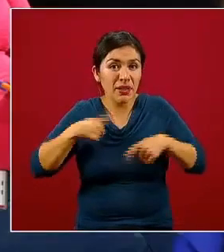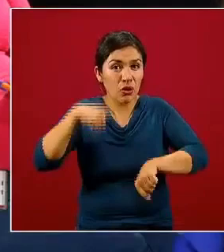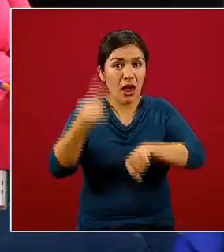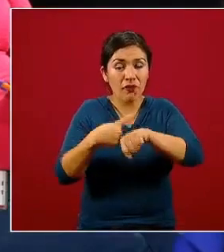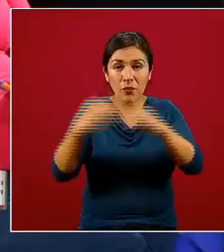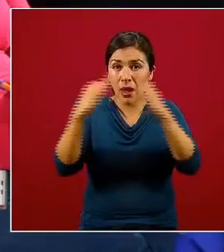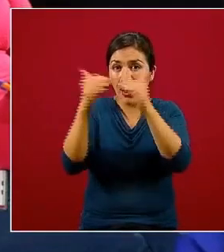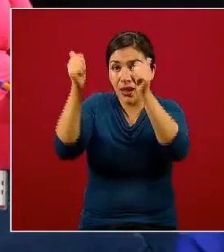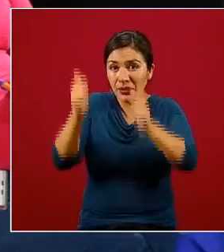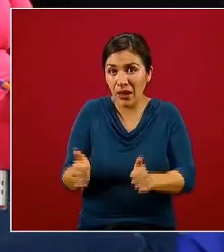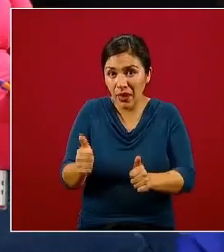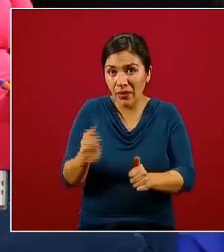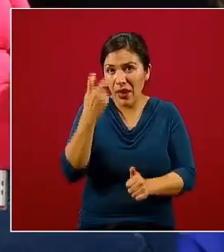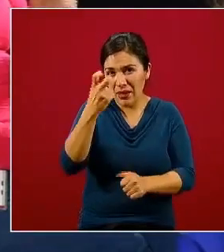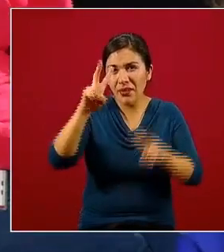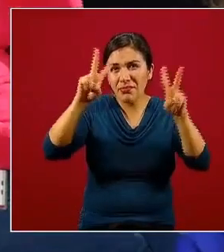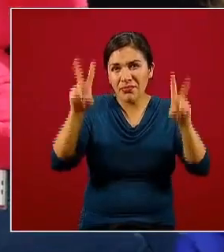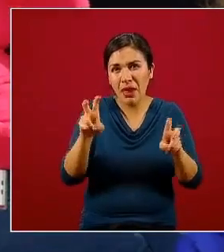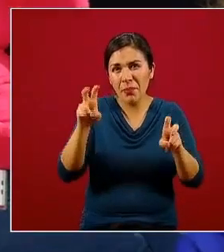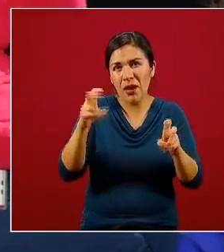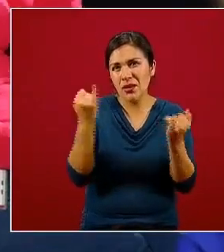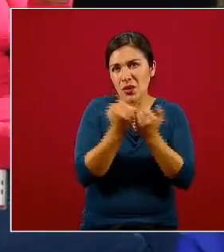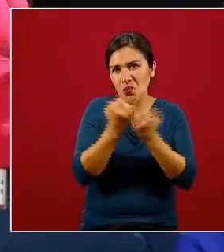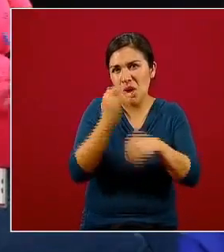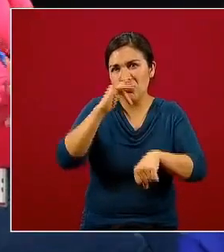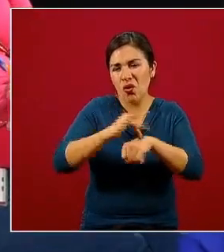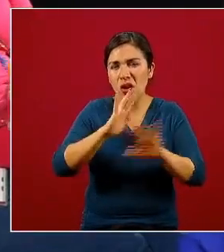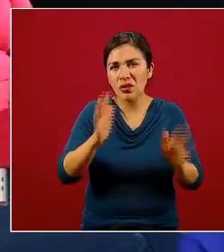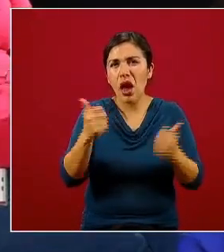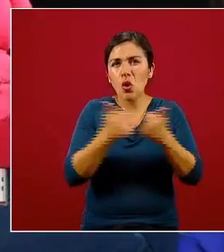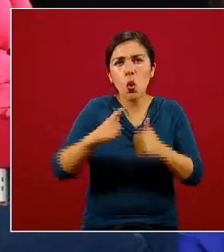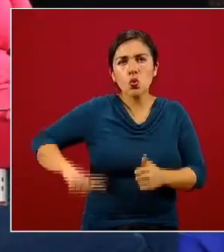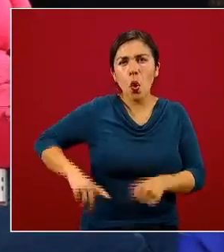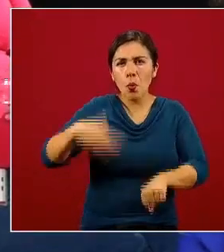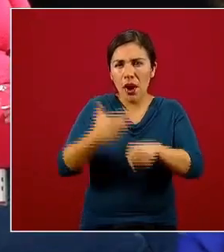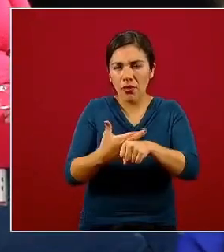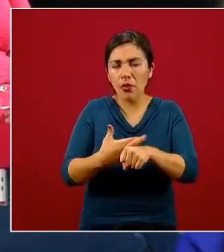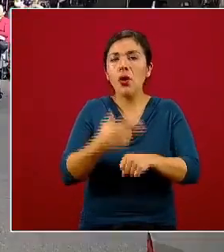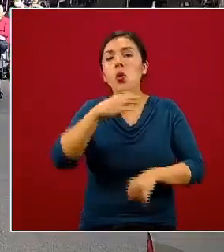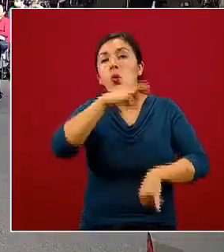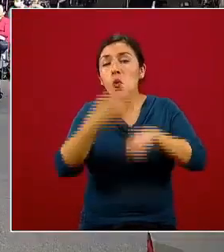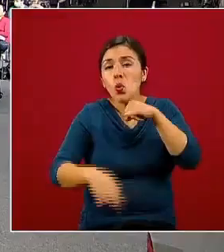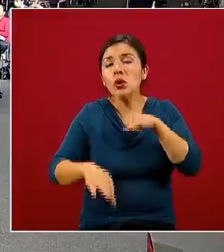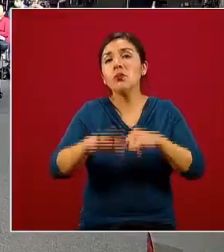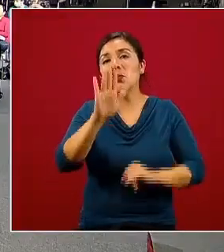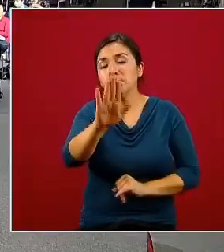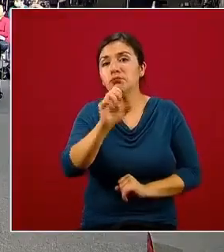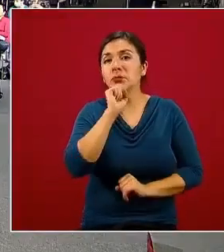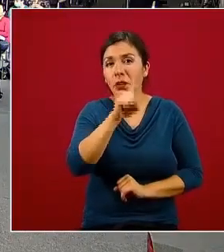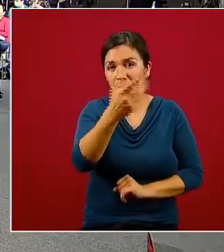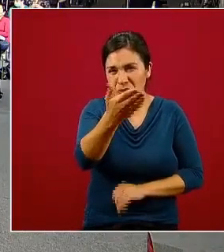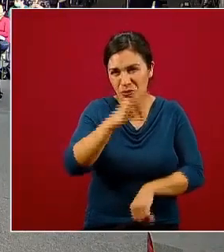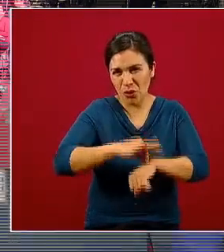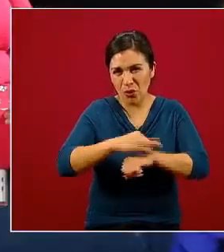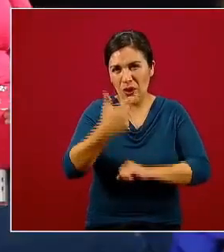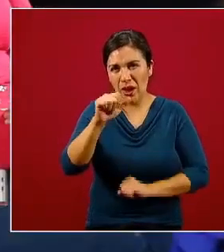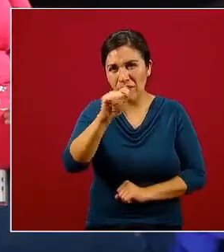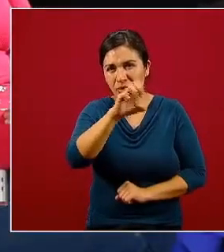en casa. Fue un tema que tocaron con los gobernadores. Y por último, si me lo permite también para usted,